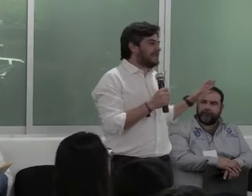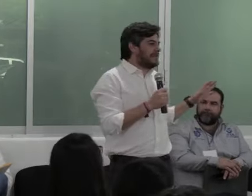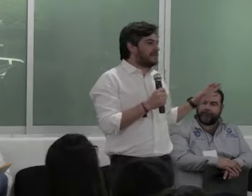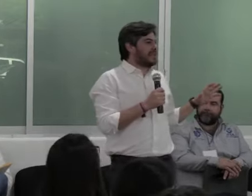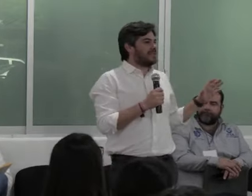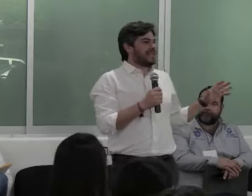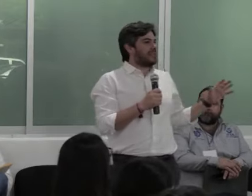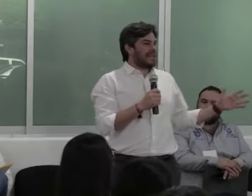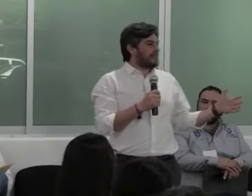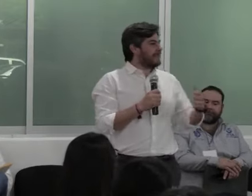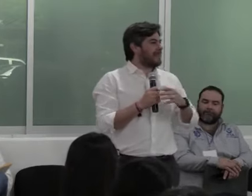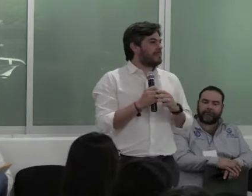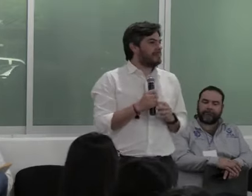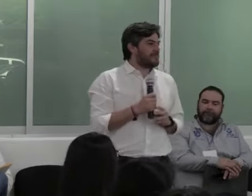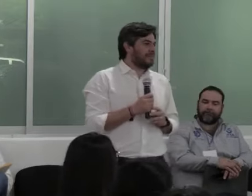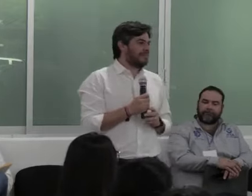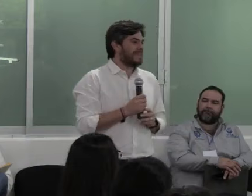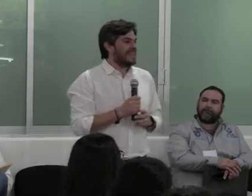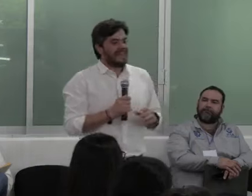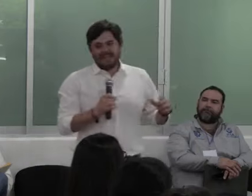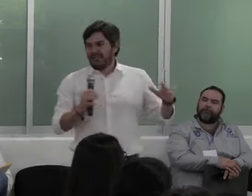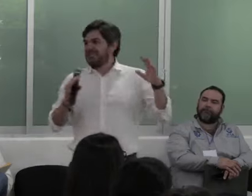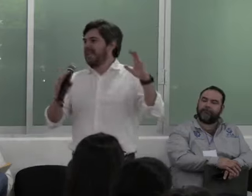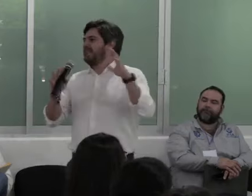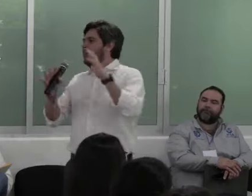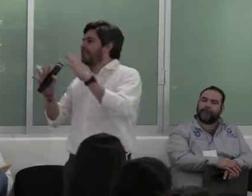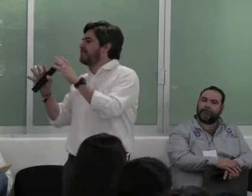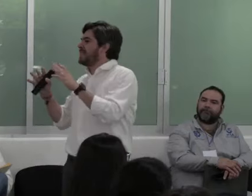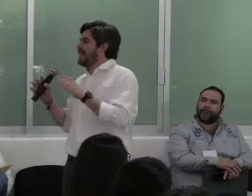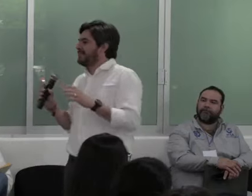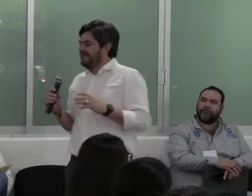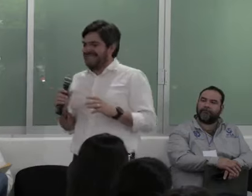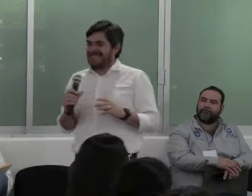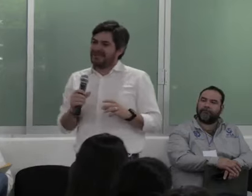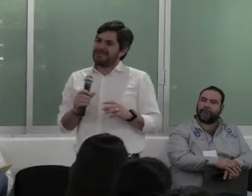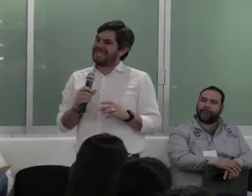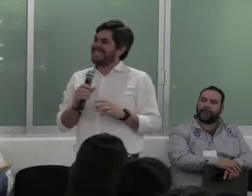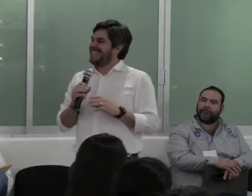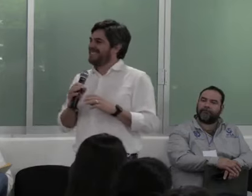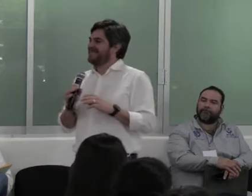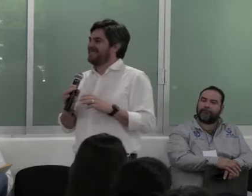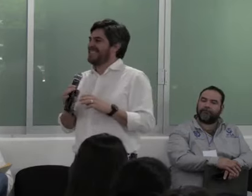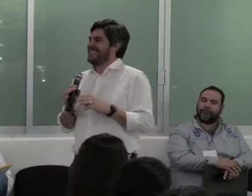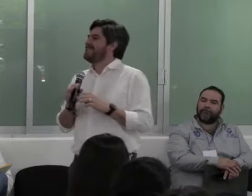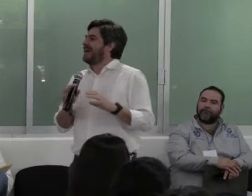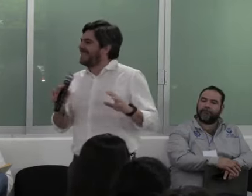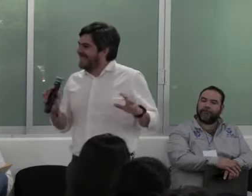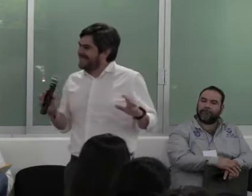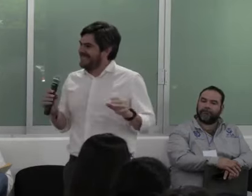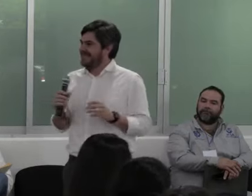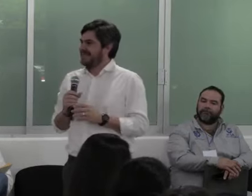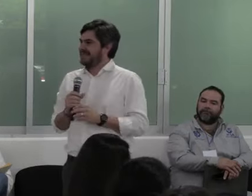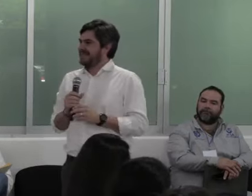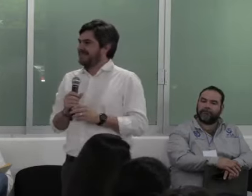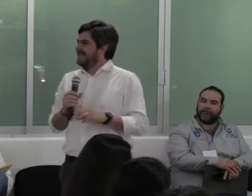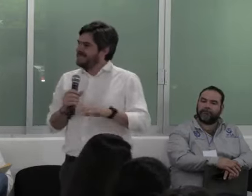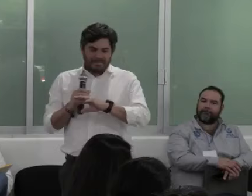temas específicos que los ayudaran a mejorar la producción. Y entonces elaboramos videos y fue un exitazo